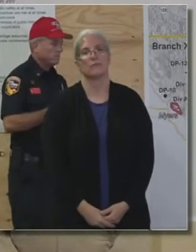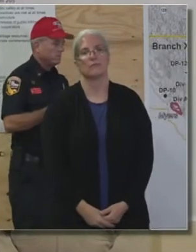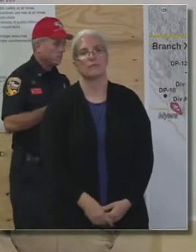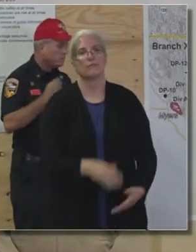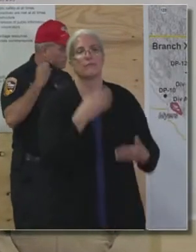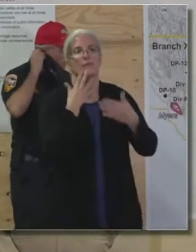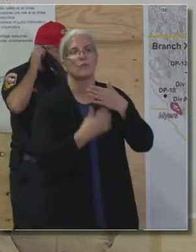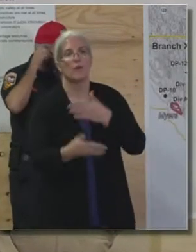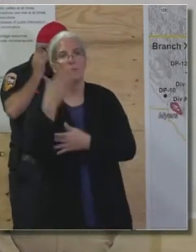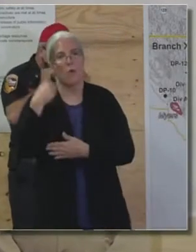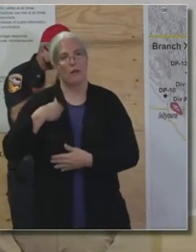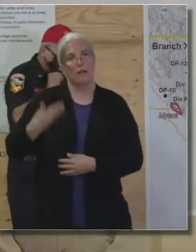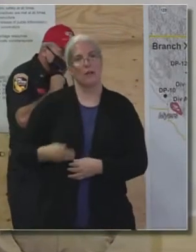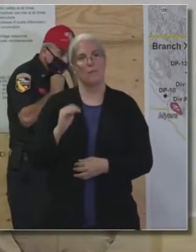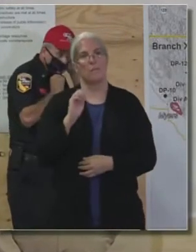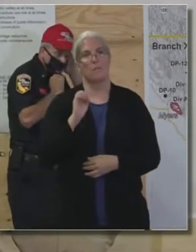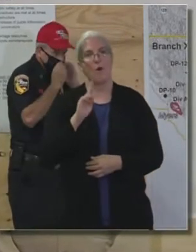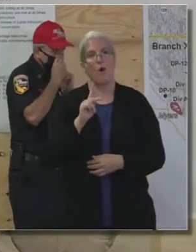días